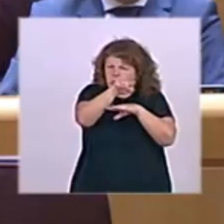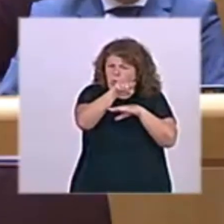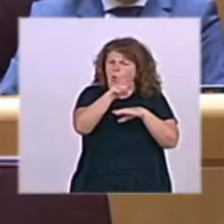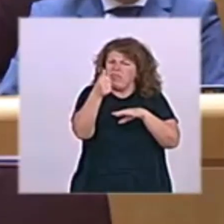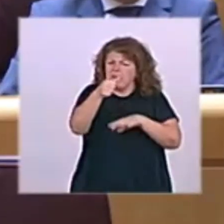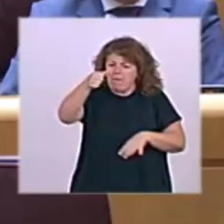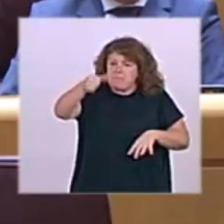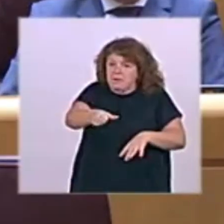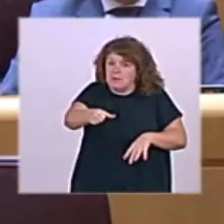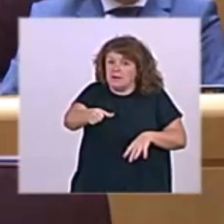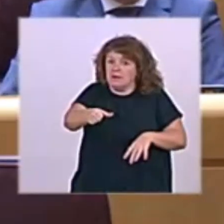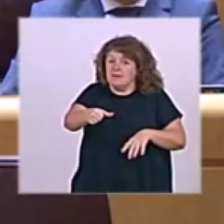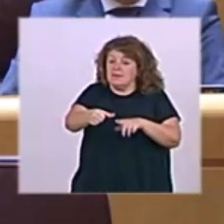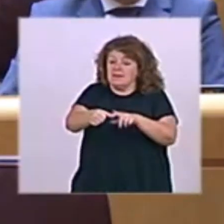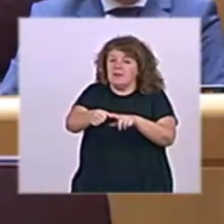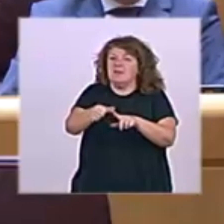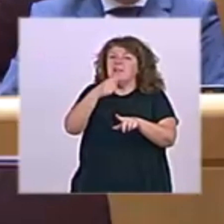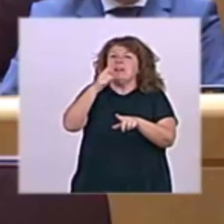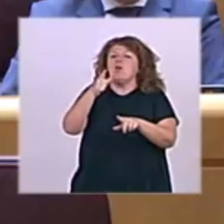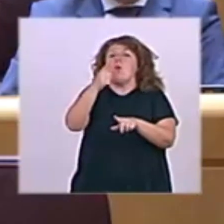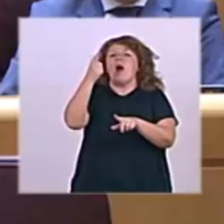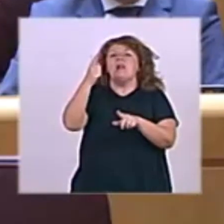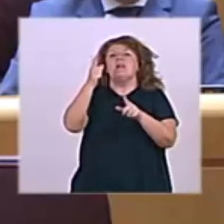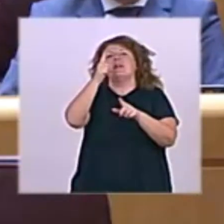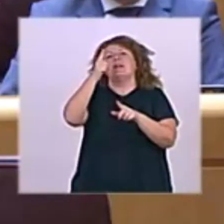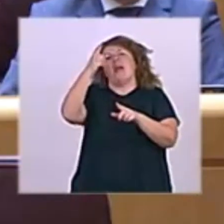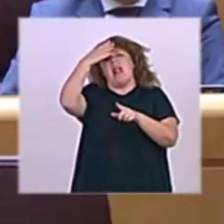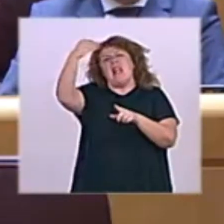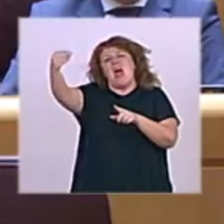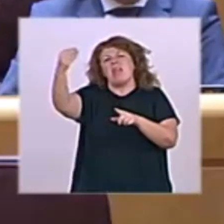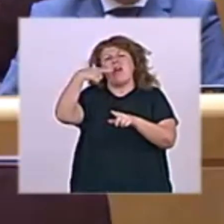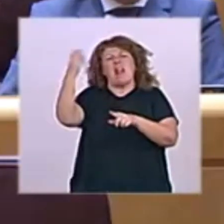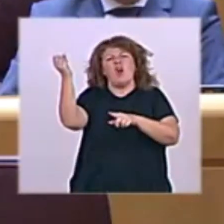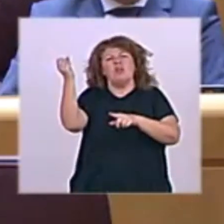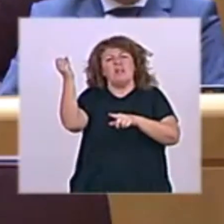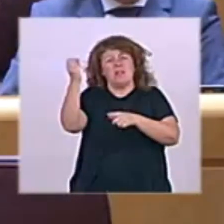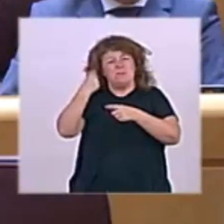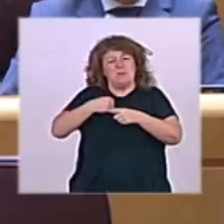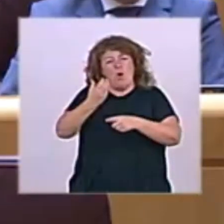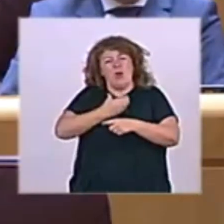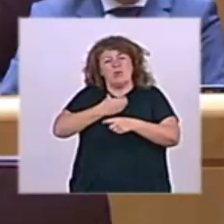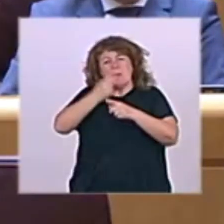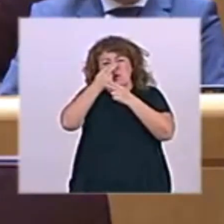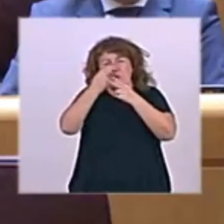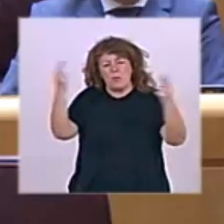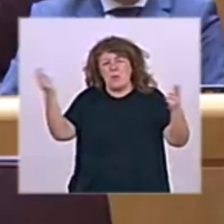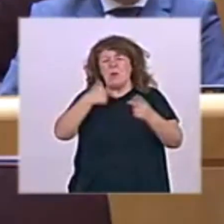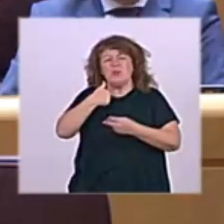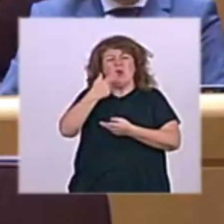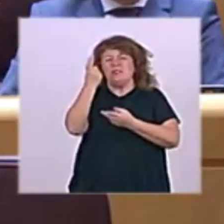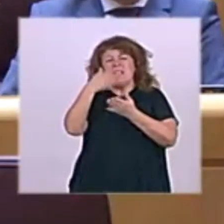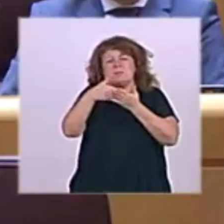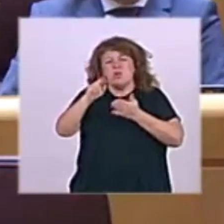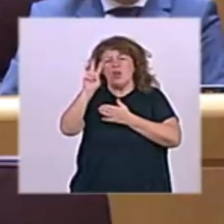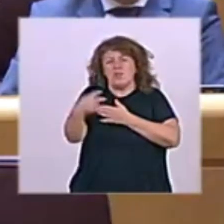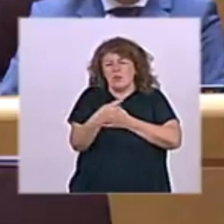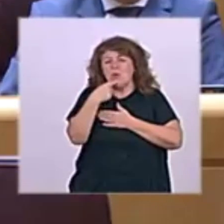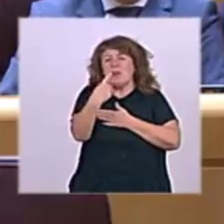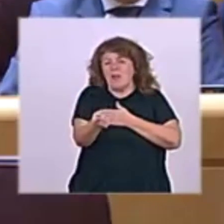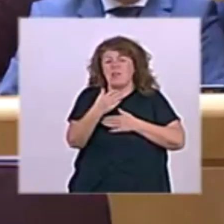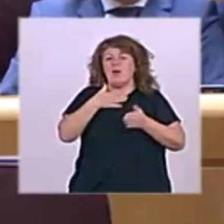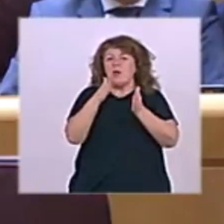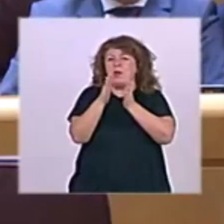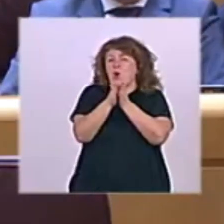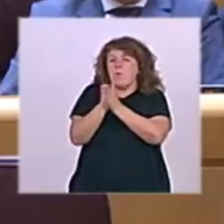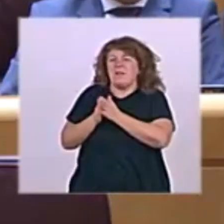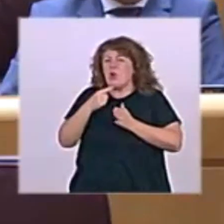costó al erario público 6 millones de euros Y yo en esta cámara me he cansado de hablar del CIBE Y mis compañeros lo saben Y usted cuando una vez consigue